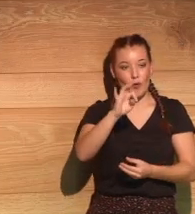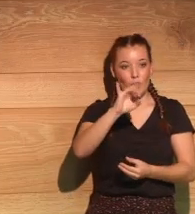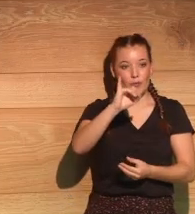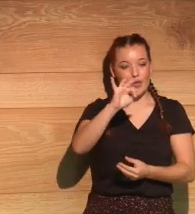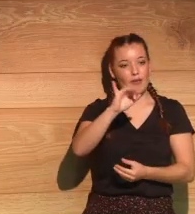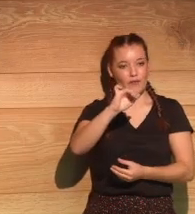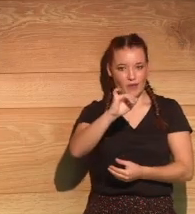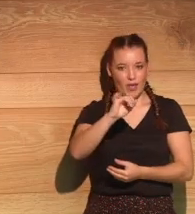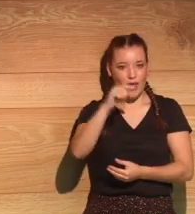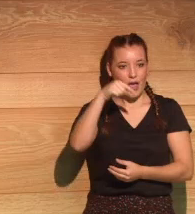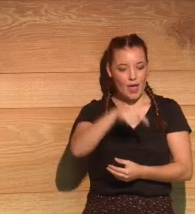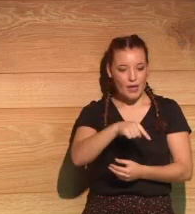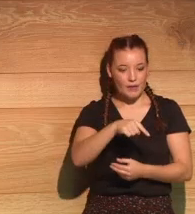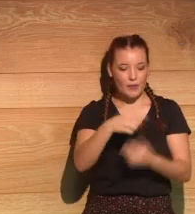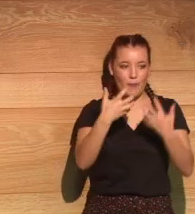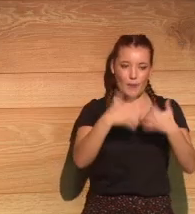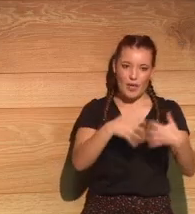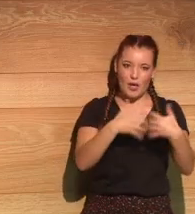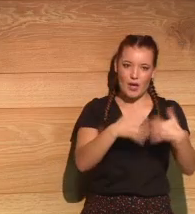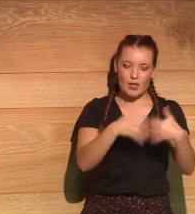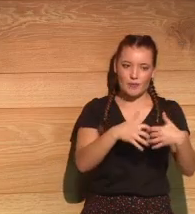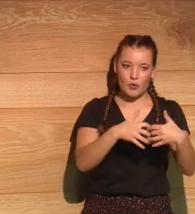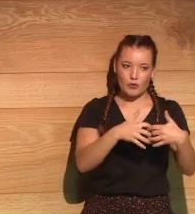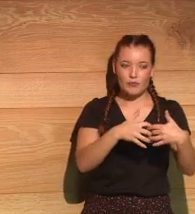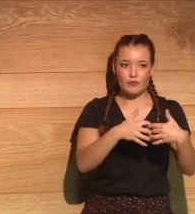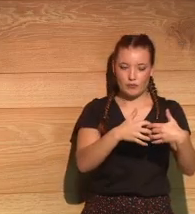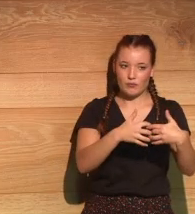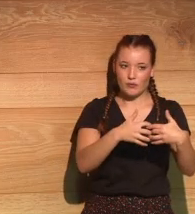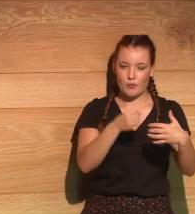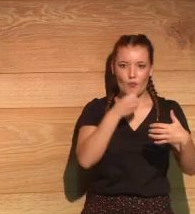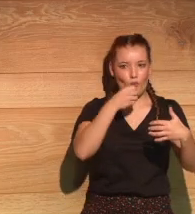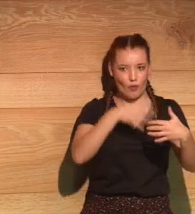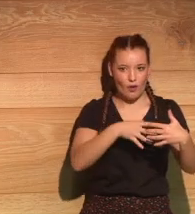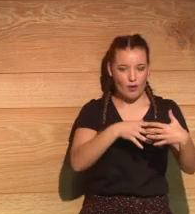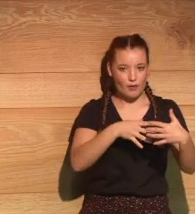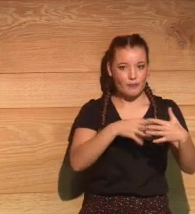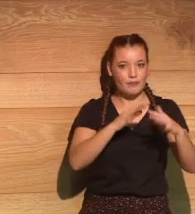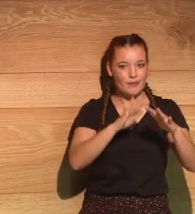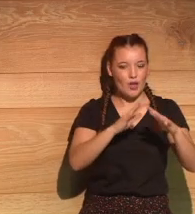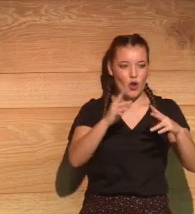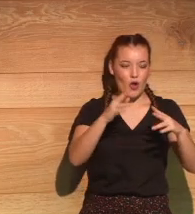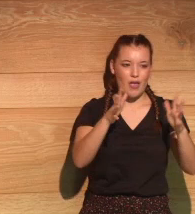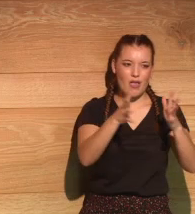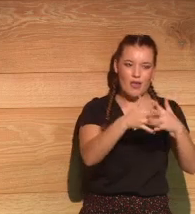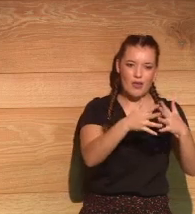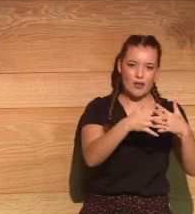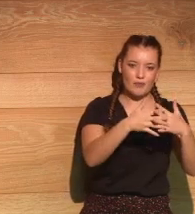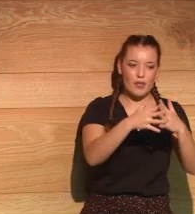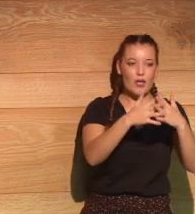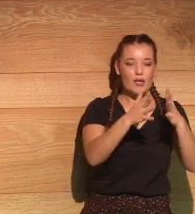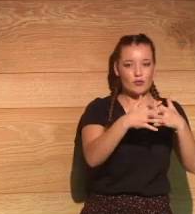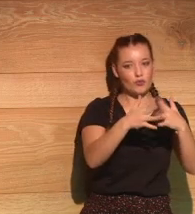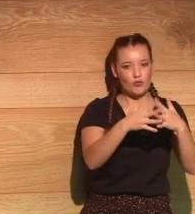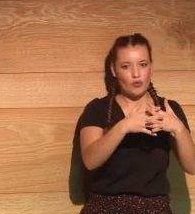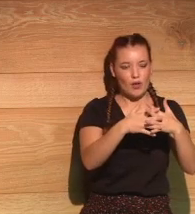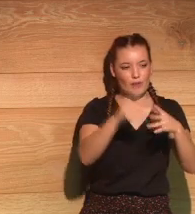de realimentación de tal manera que está generando estructuras cada vez más aisladas de gente,